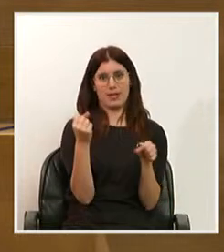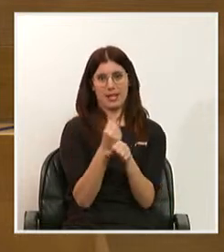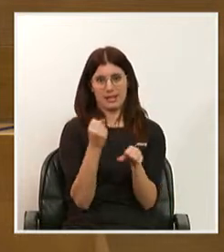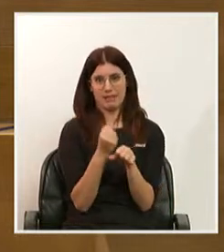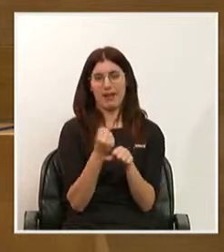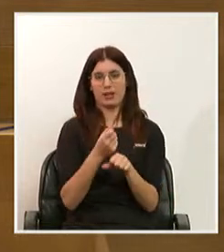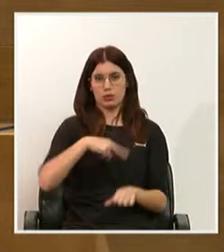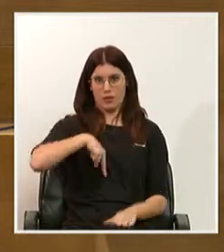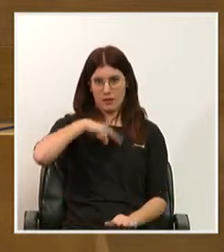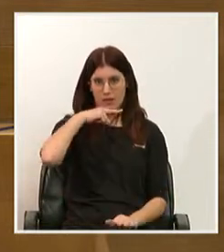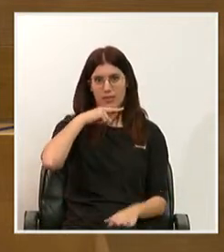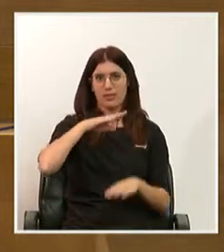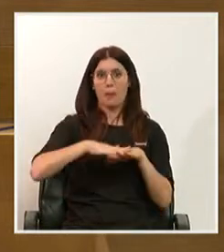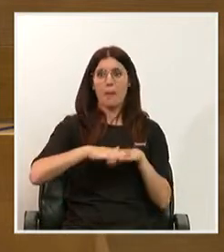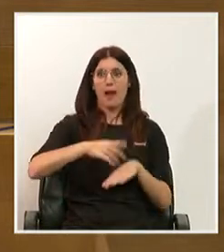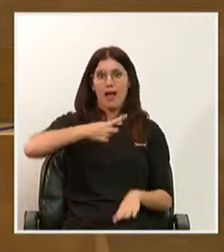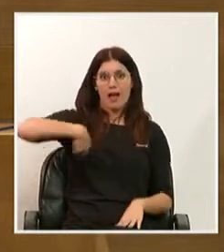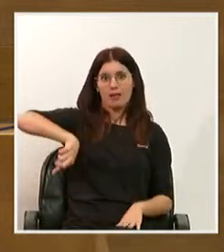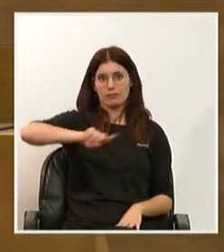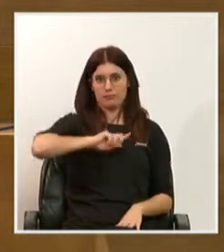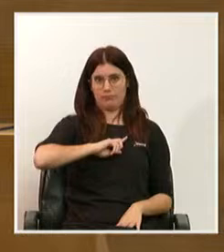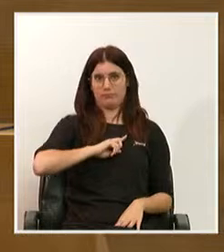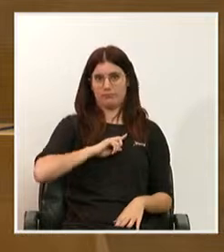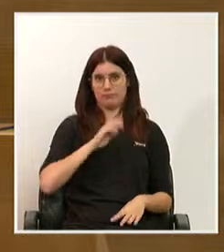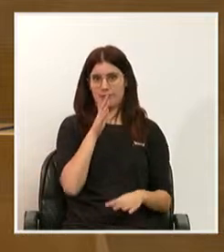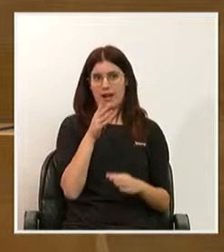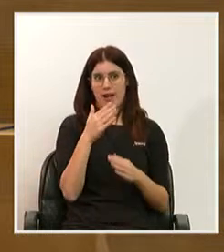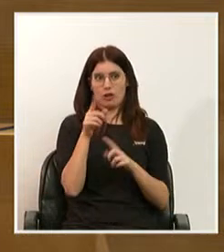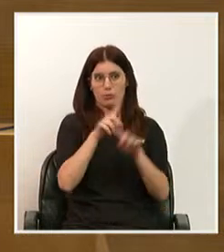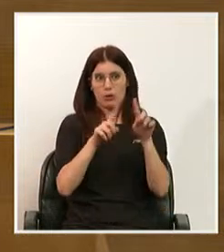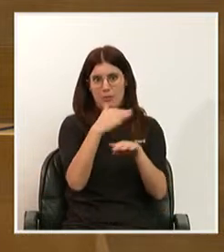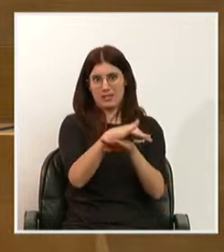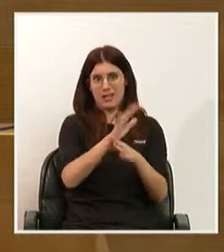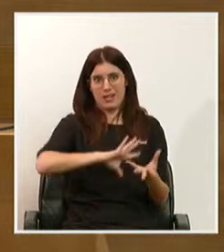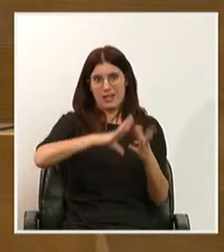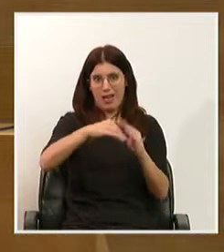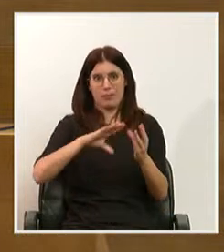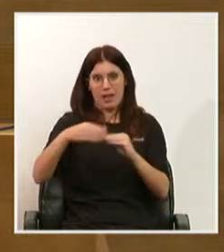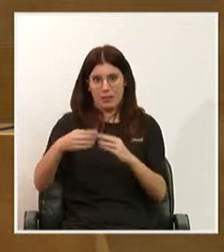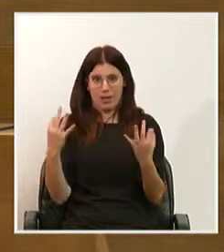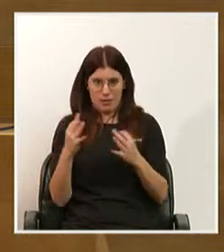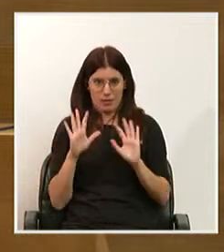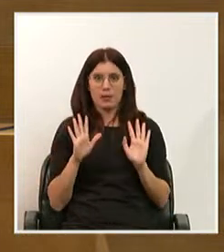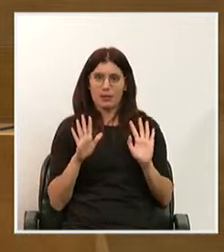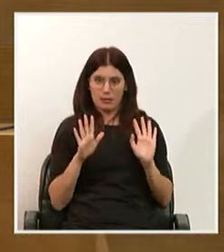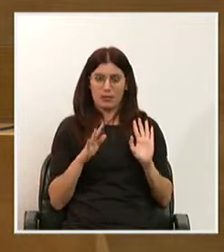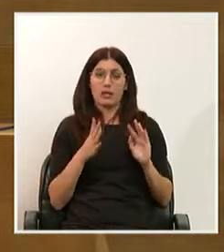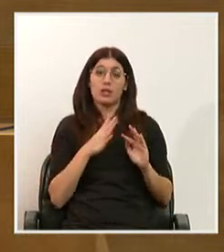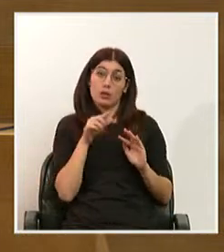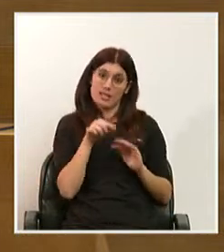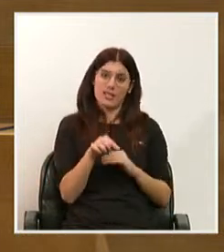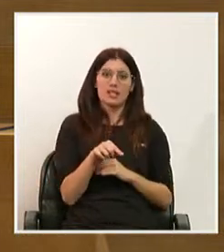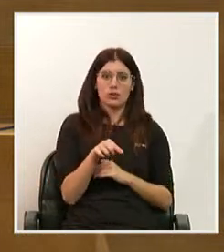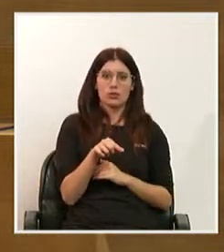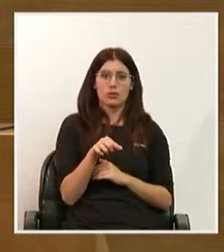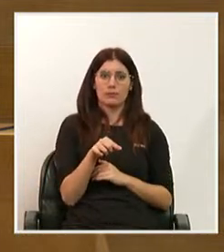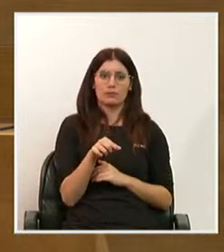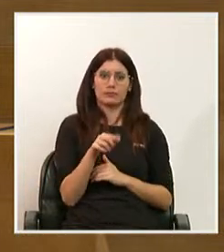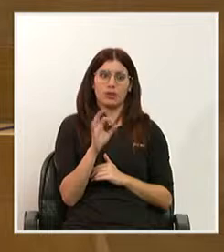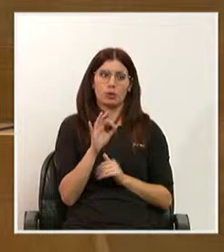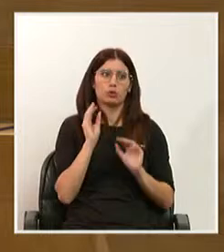yici que resp que el y que